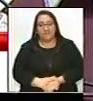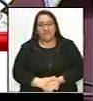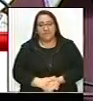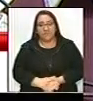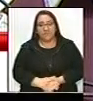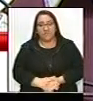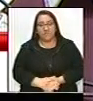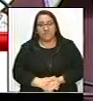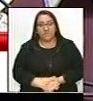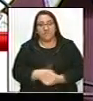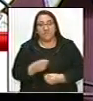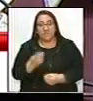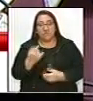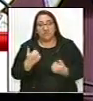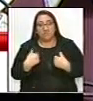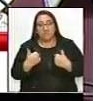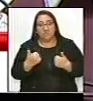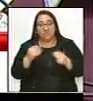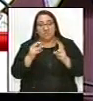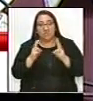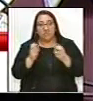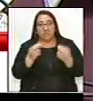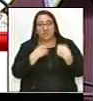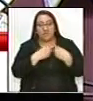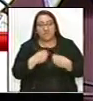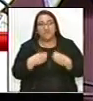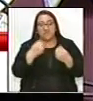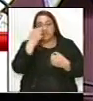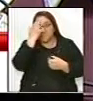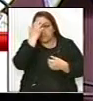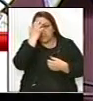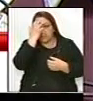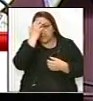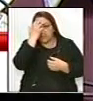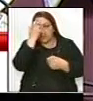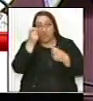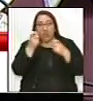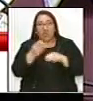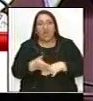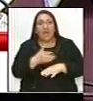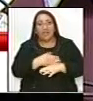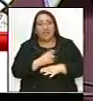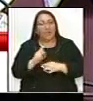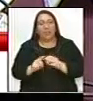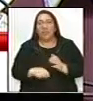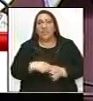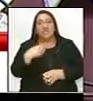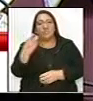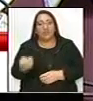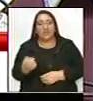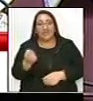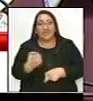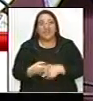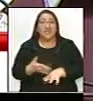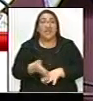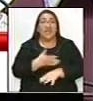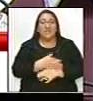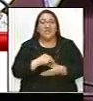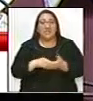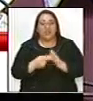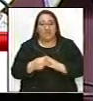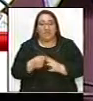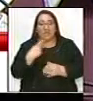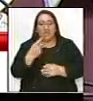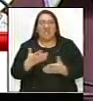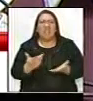Porque lo bueno que tienen las facultades delegadas es que hay un control ex-ante y un control posterior. El ex-ante es el que taxativamente